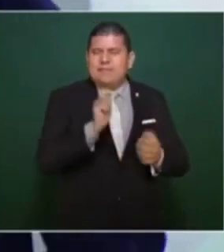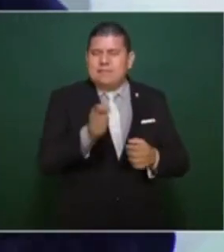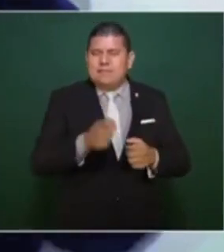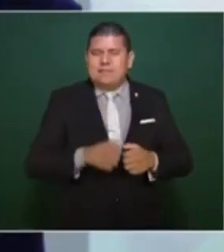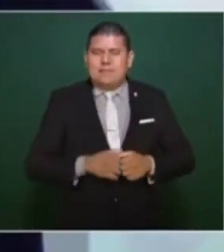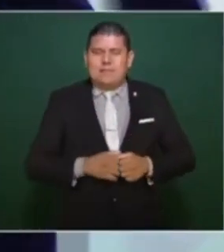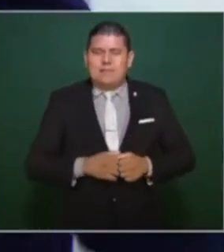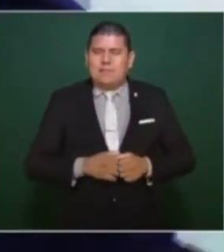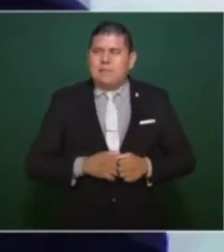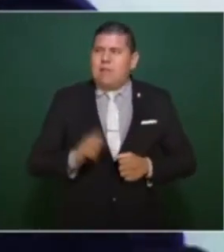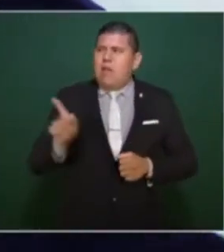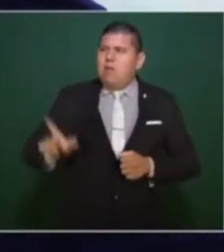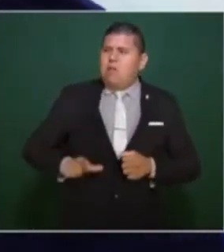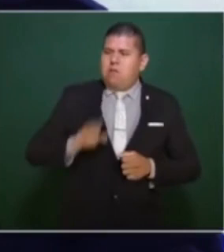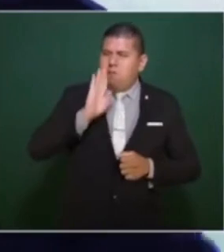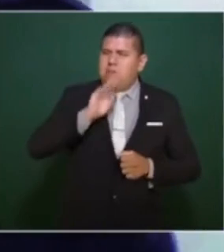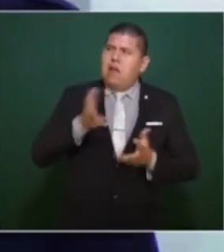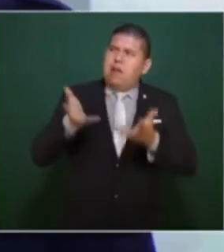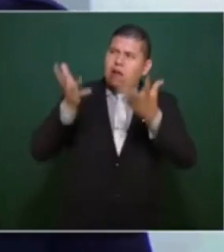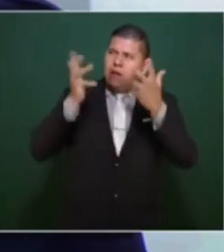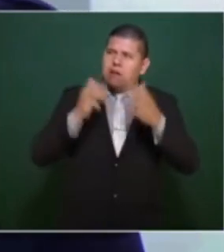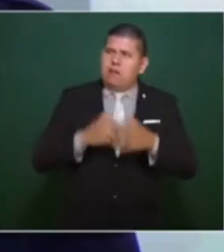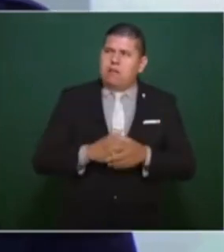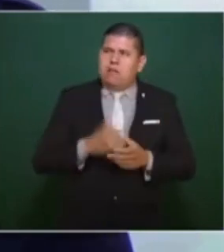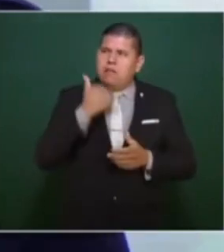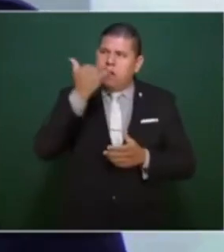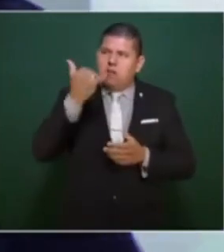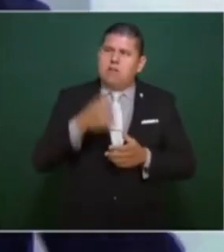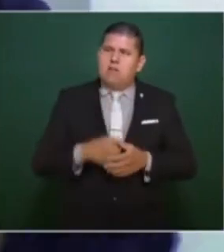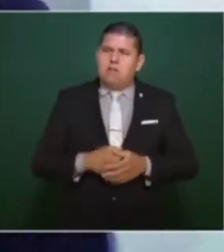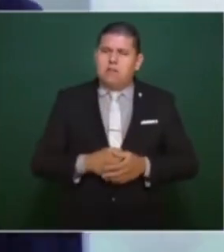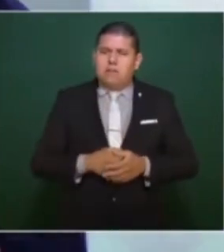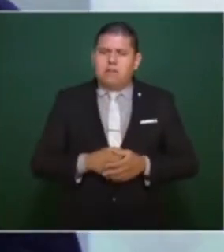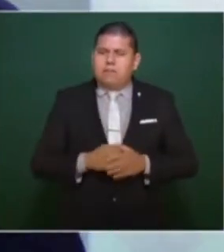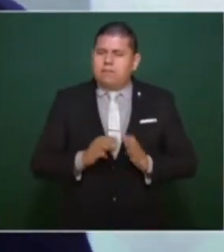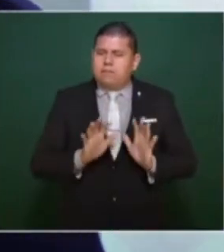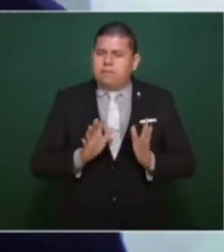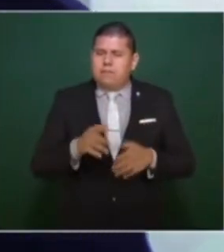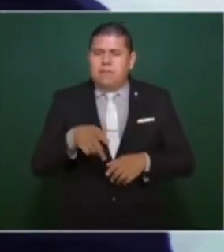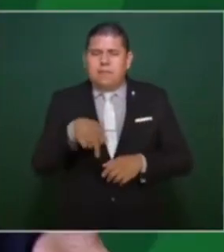de que está muy mal el gobierno que encabezó, pero